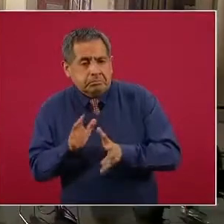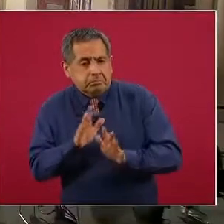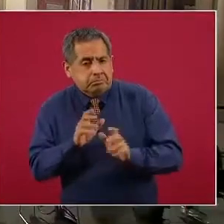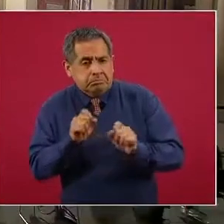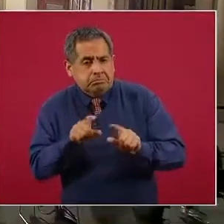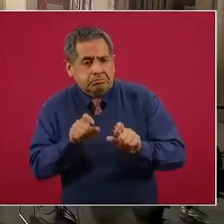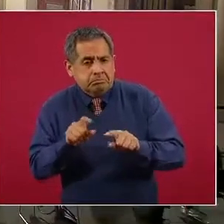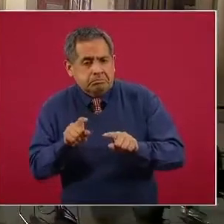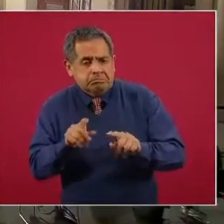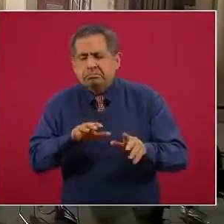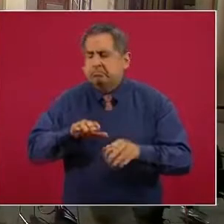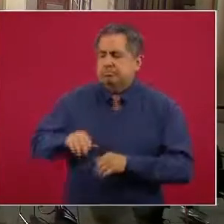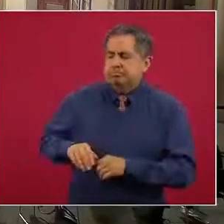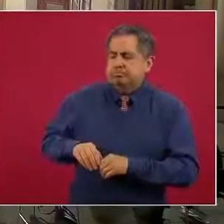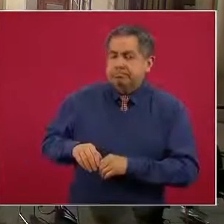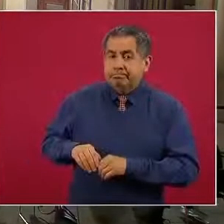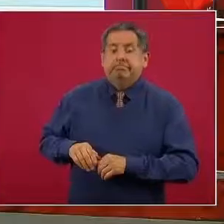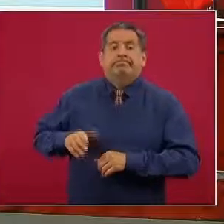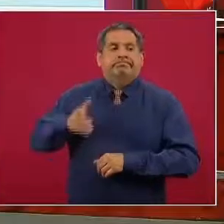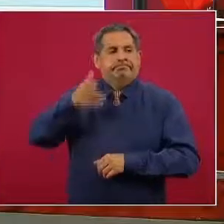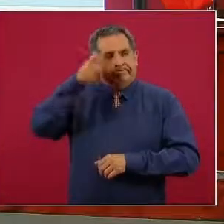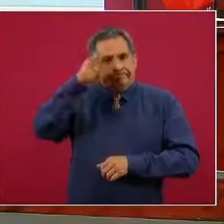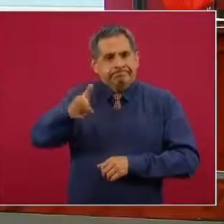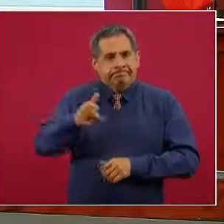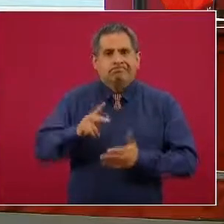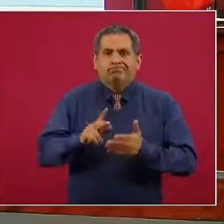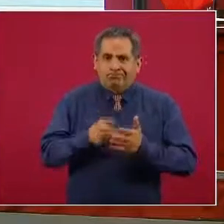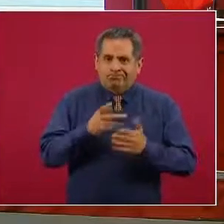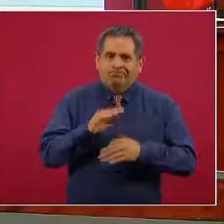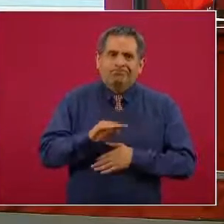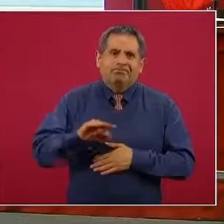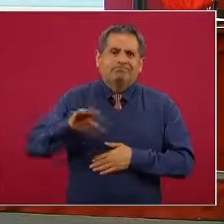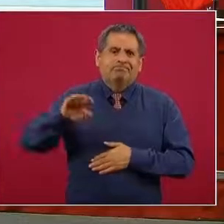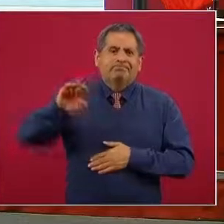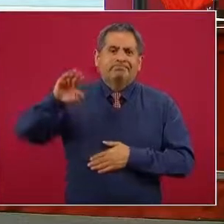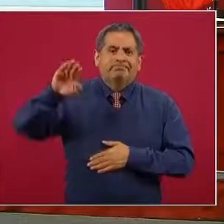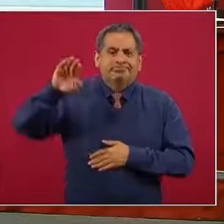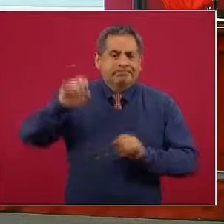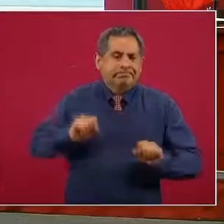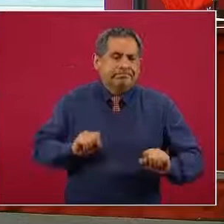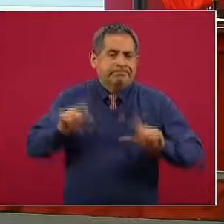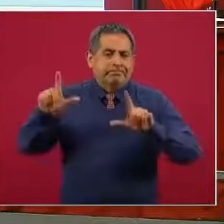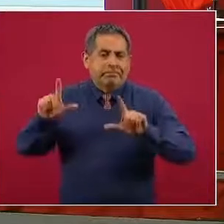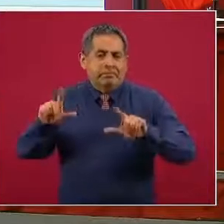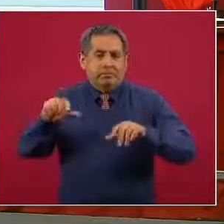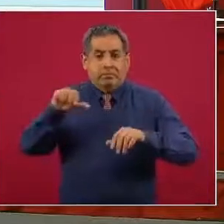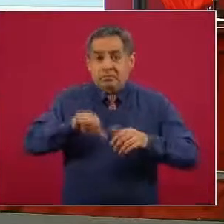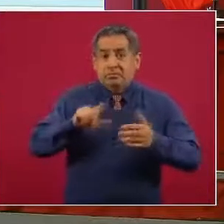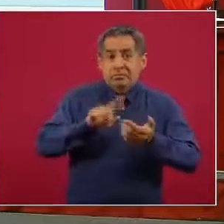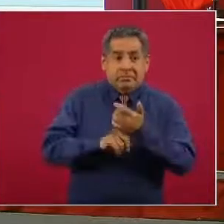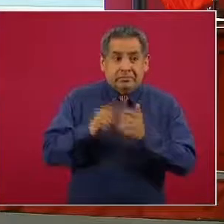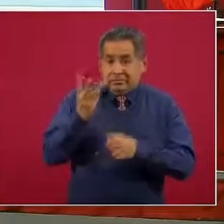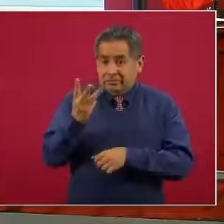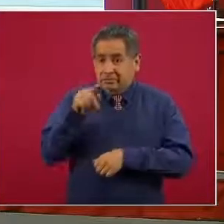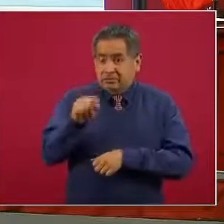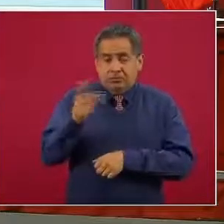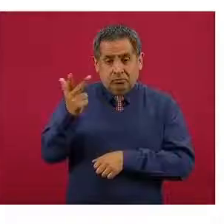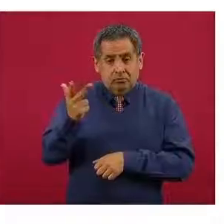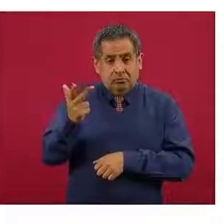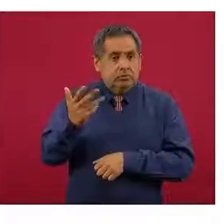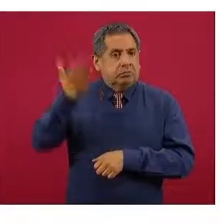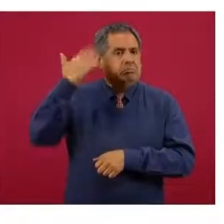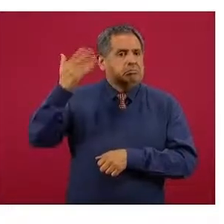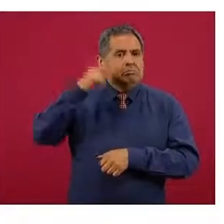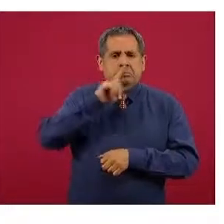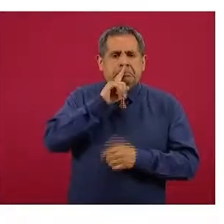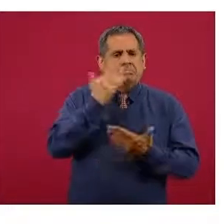presentarlo. Hoy lo traemos porque hoy está subiendo. Y el cambio diario hoy está en 3.8. Después de que ya